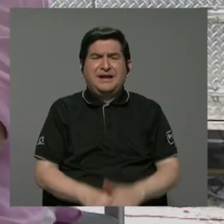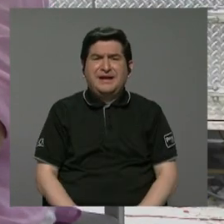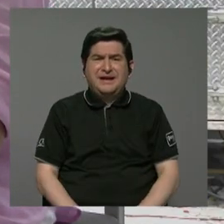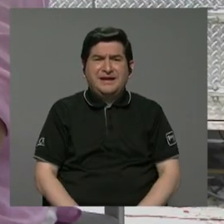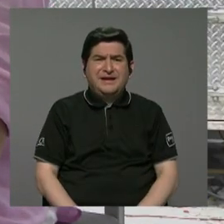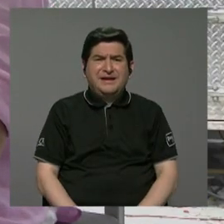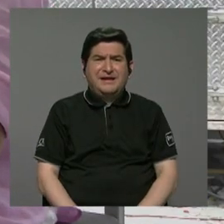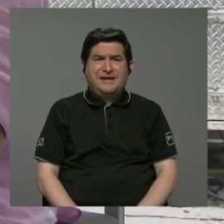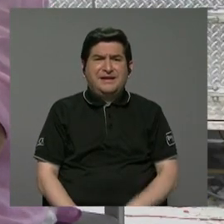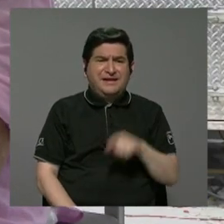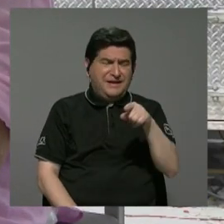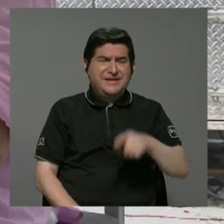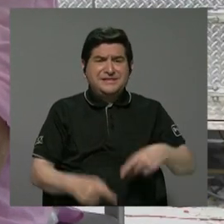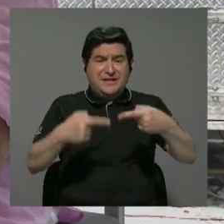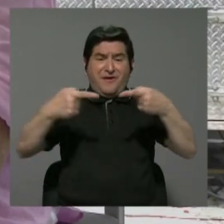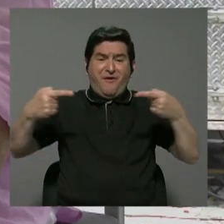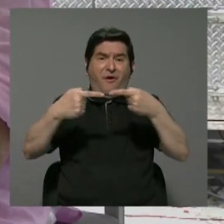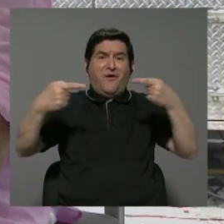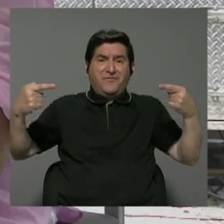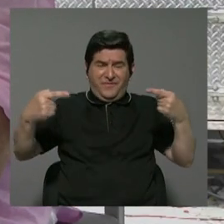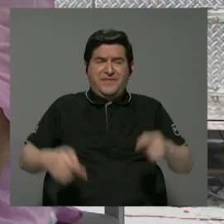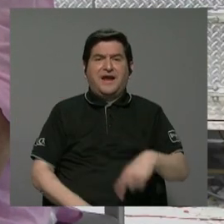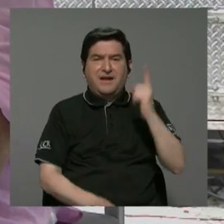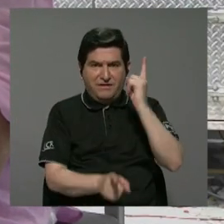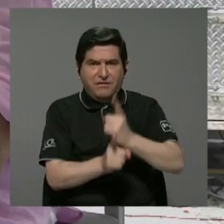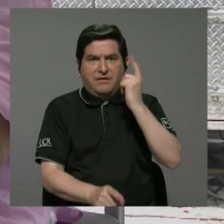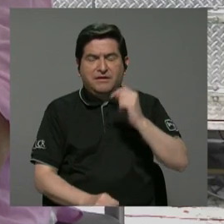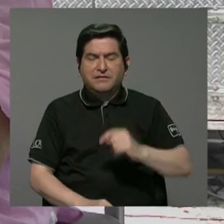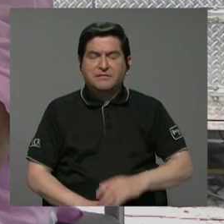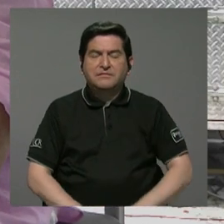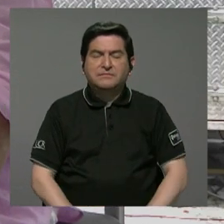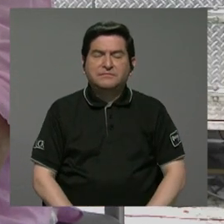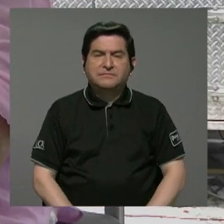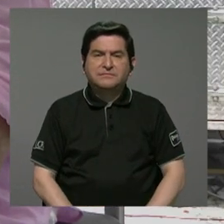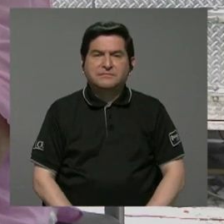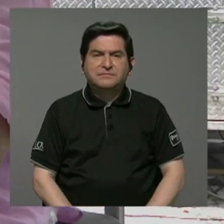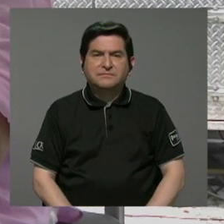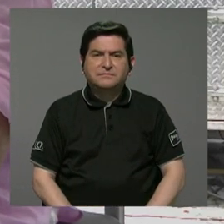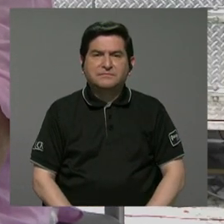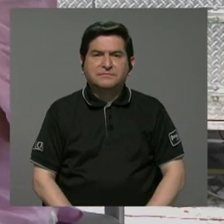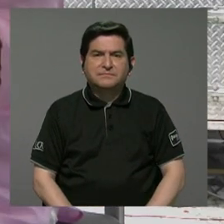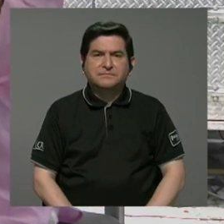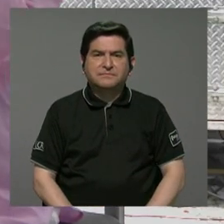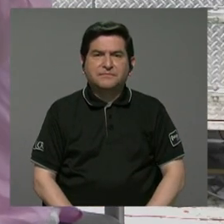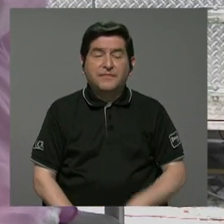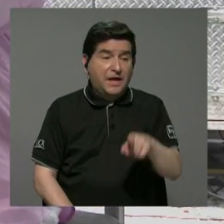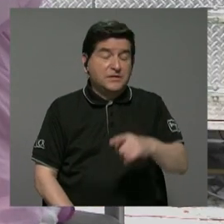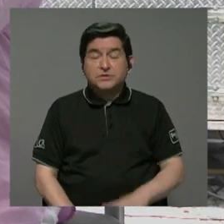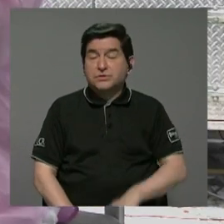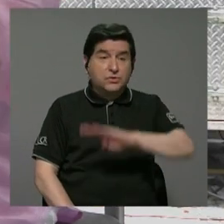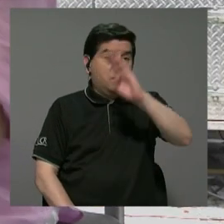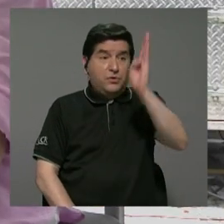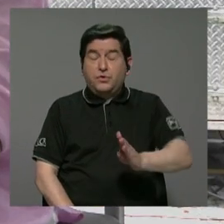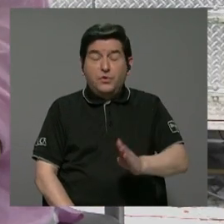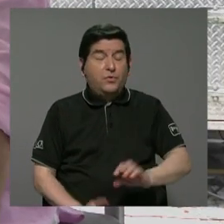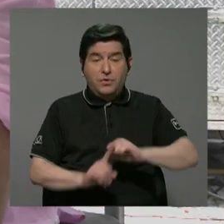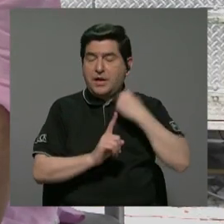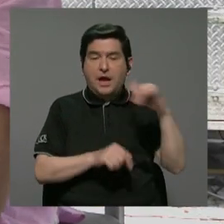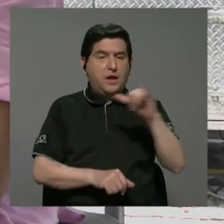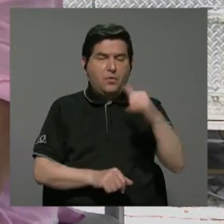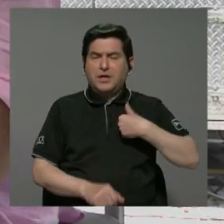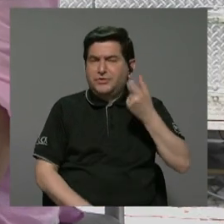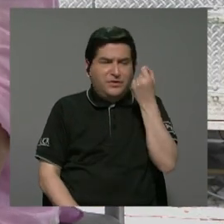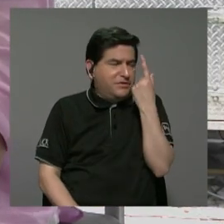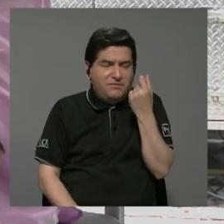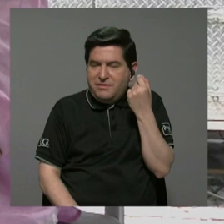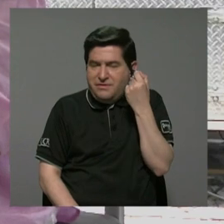camino contrario de lo que debería ser, ¿verdad? Esto es inédito, ¿verdad? No sé, no puedo